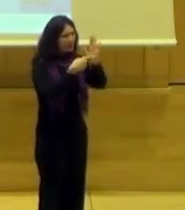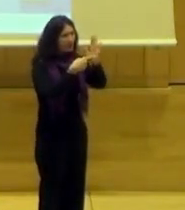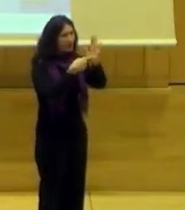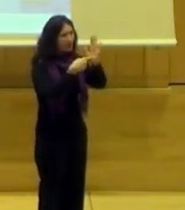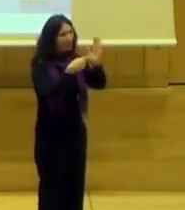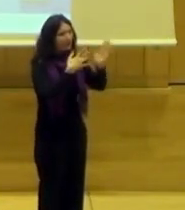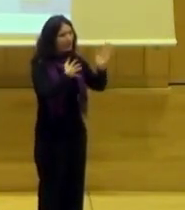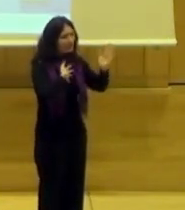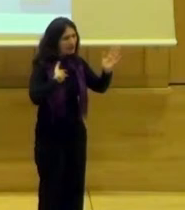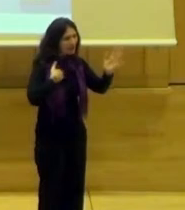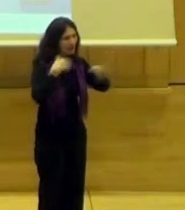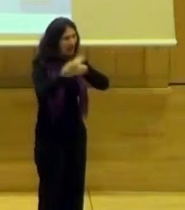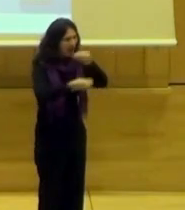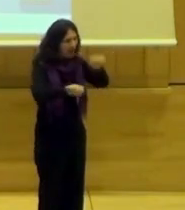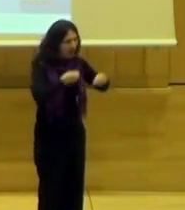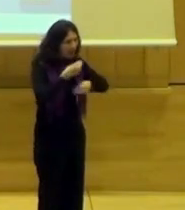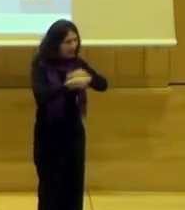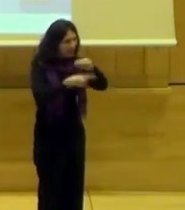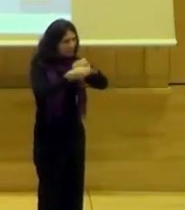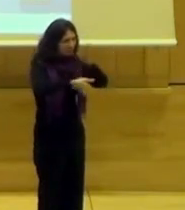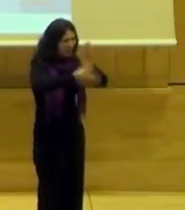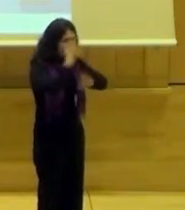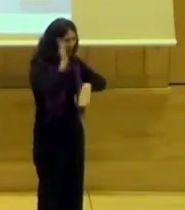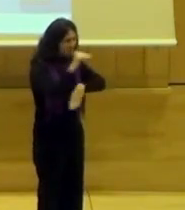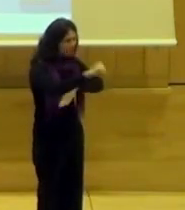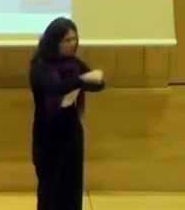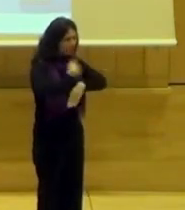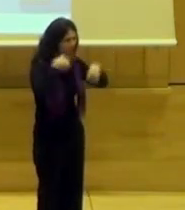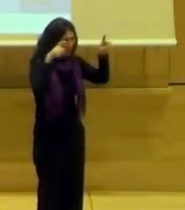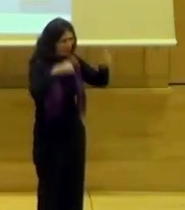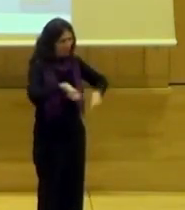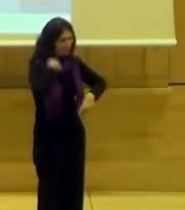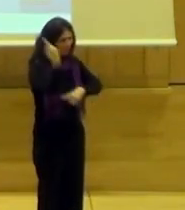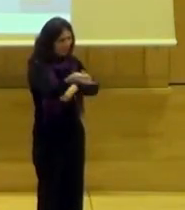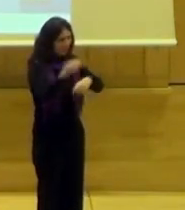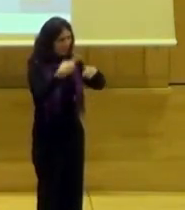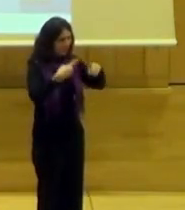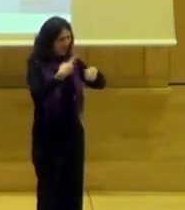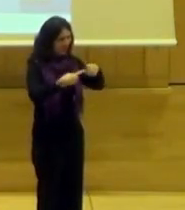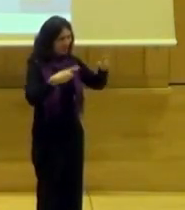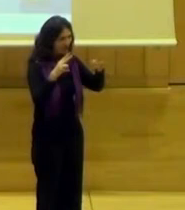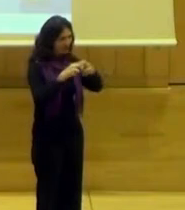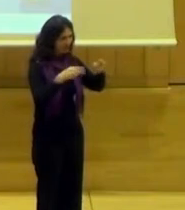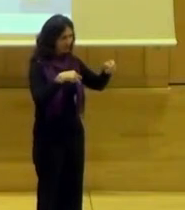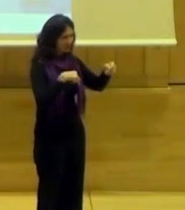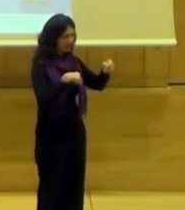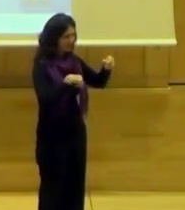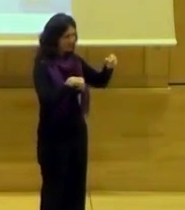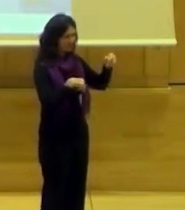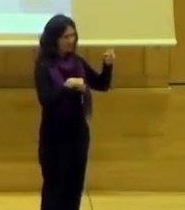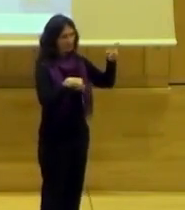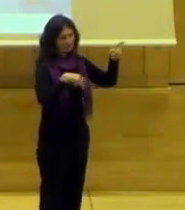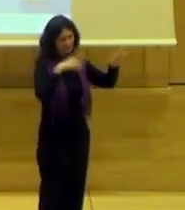que lo que pretendían era elaborar una base técnica sobre cual desarrollar un cálculo de